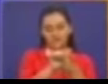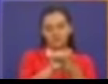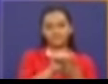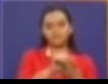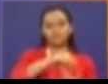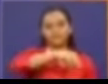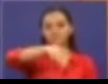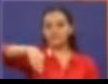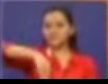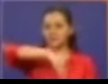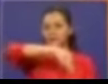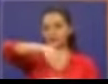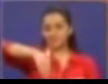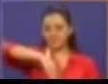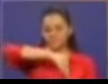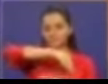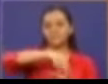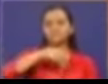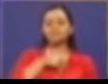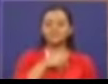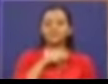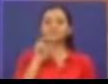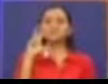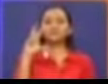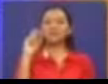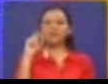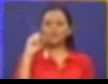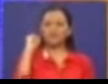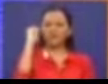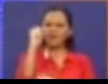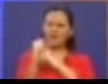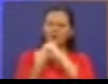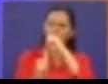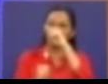primera, después de 30 años,